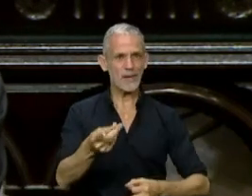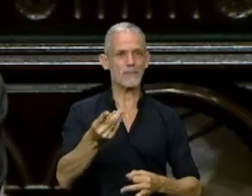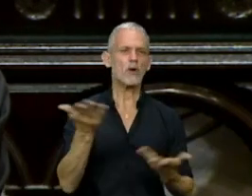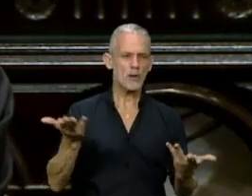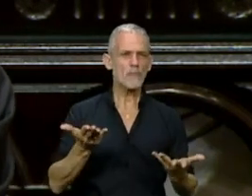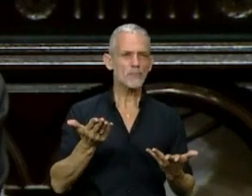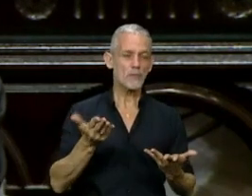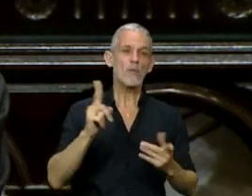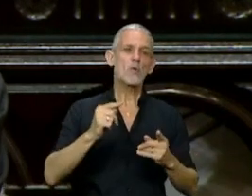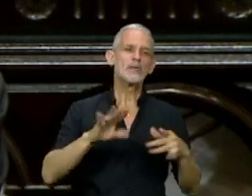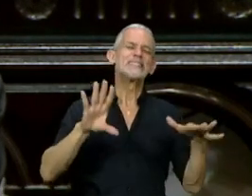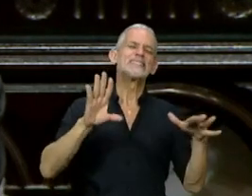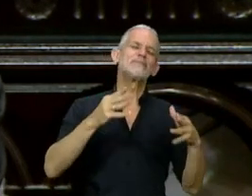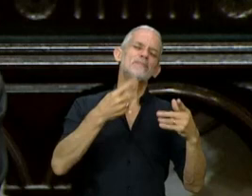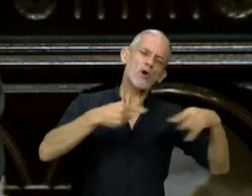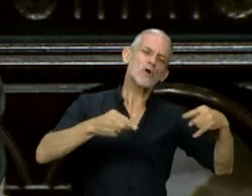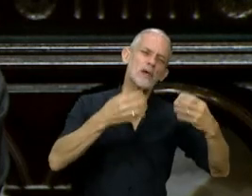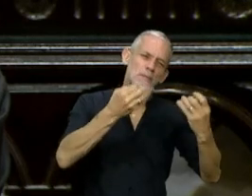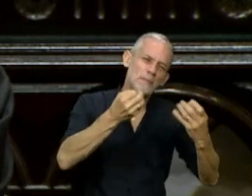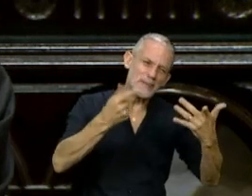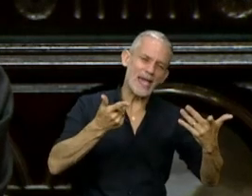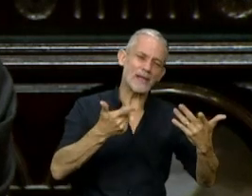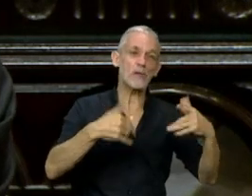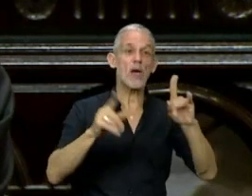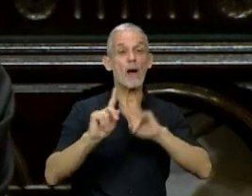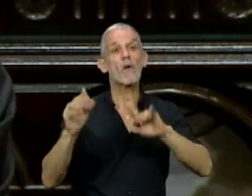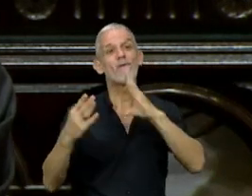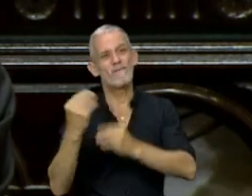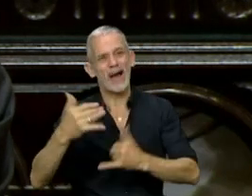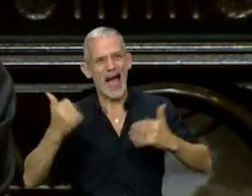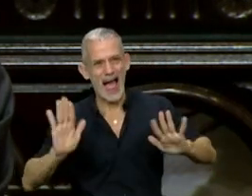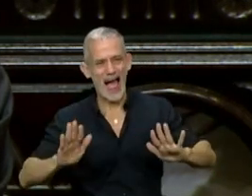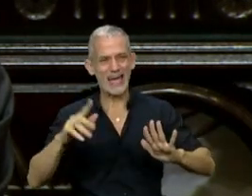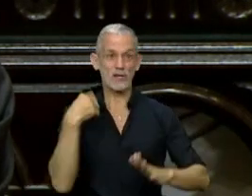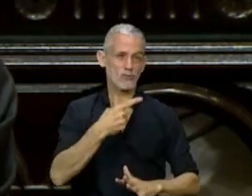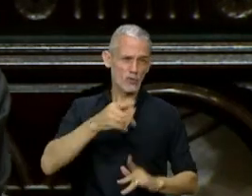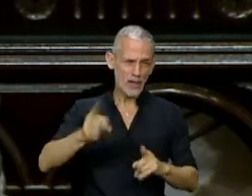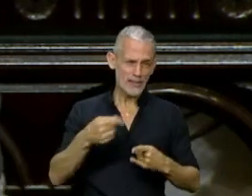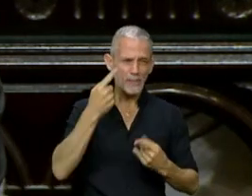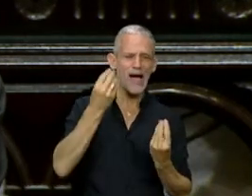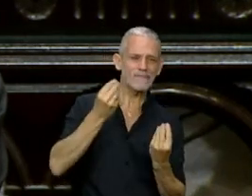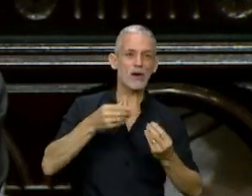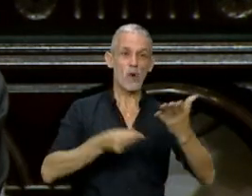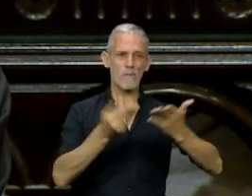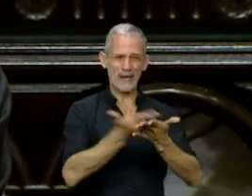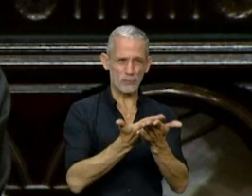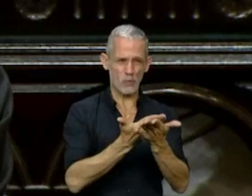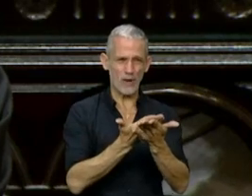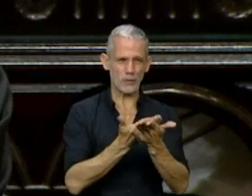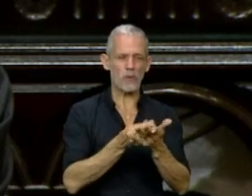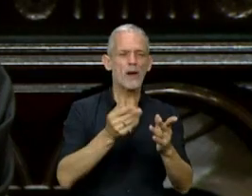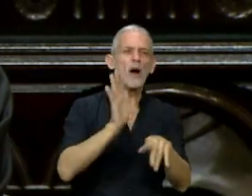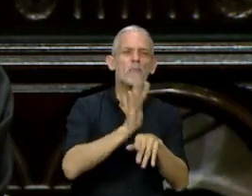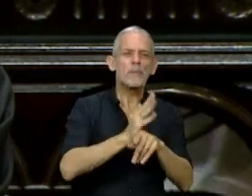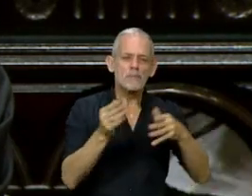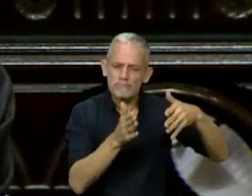con muchos aciertos, también no porque con muchos errores, también nosotros vamos a tratar de que este presupuesto sea la hoja de